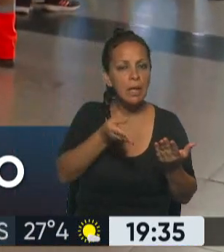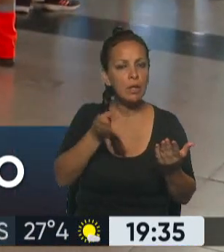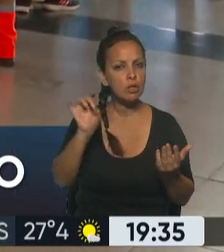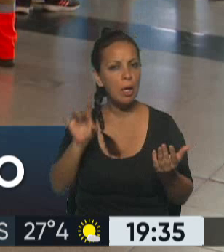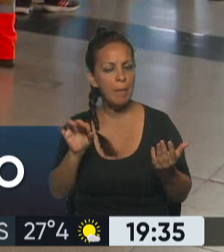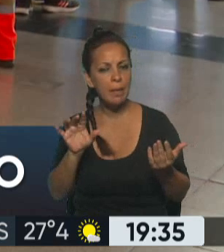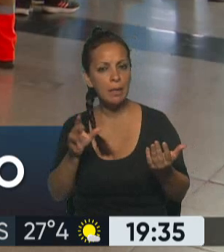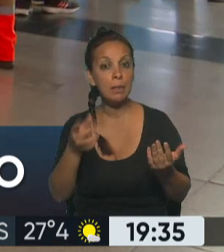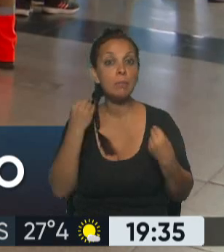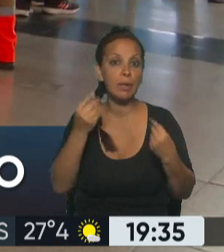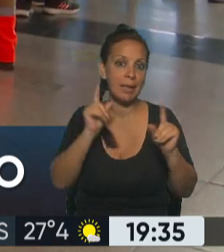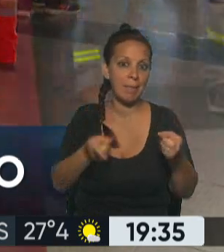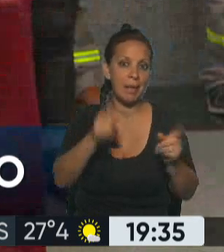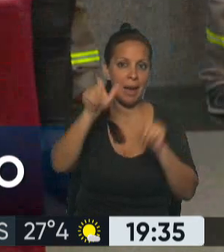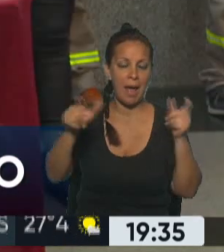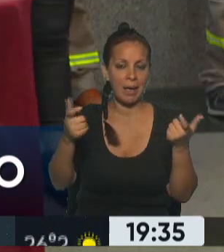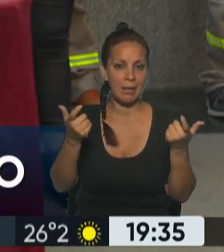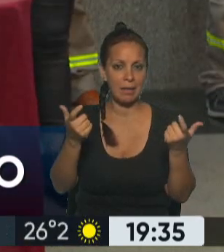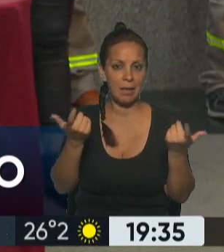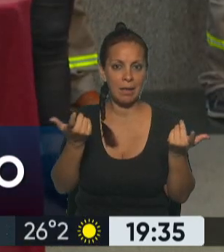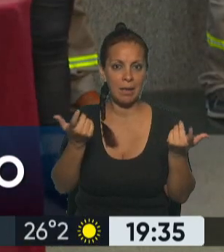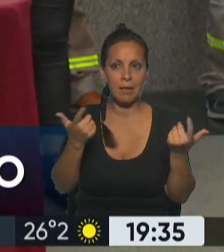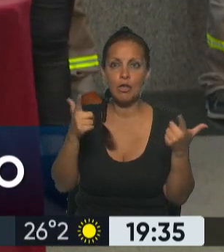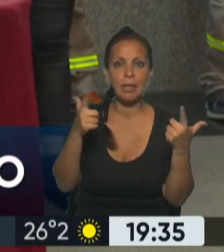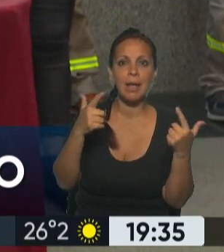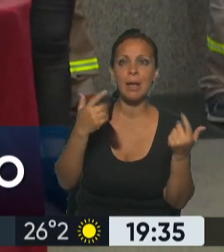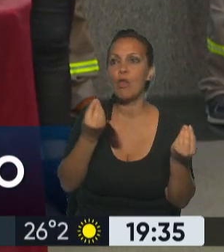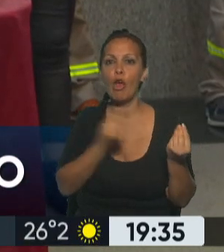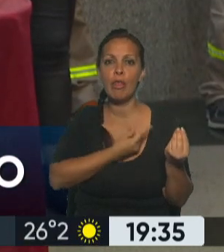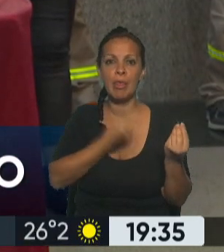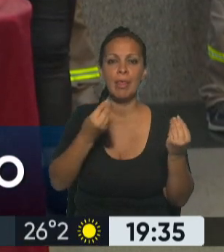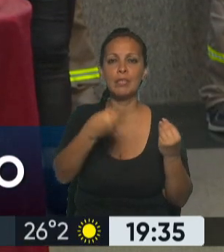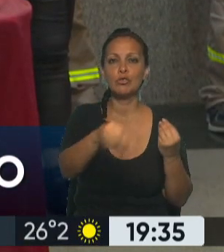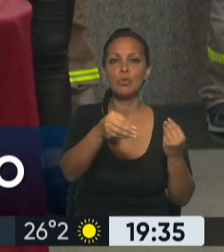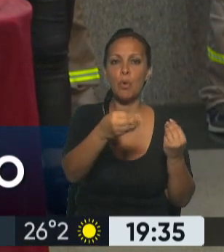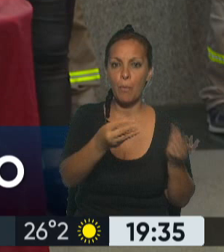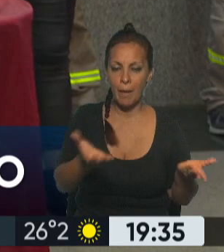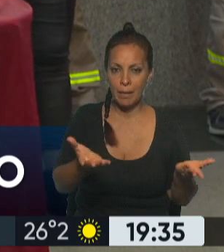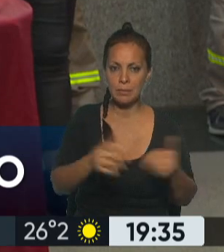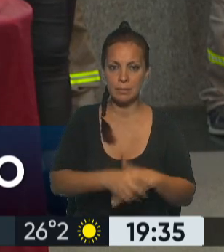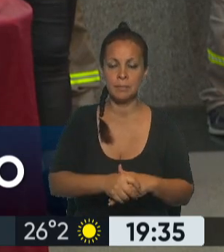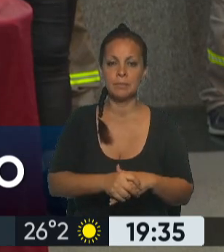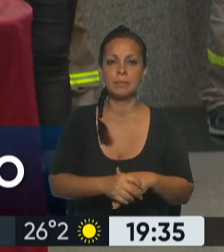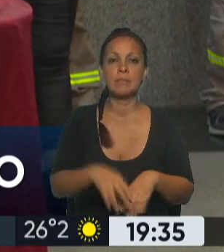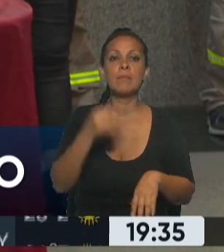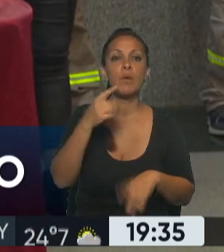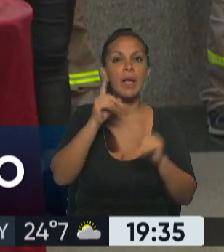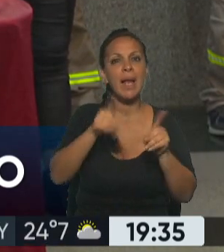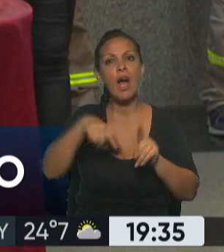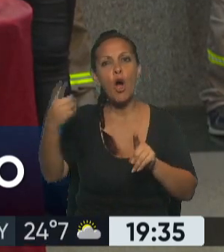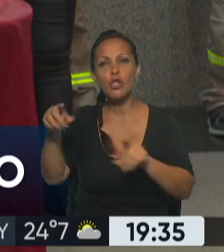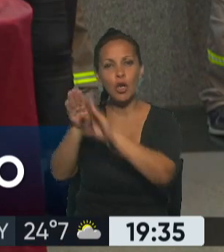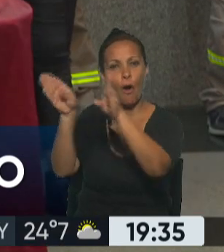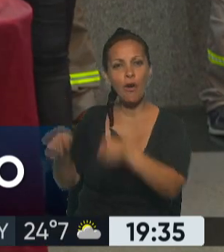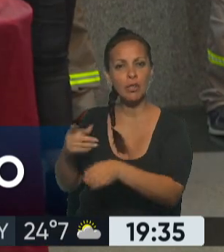no tiene donde cargar gratis la SUBE. El único lugar donde se cargan la SUBE gratis es en las boleterías del servicio, si no todos te cobran recargo. Y encima que están